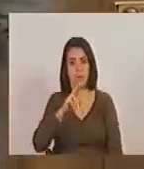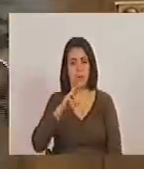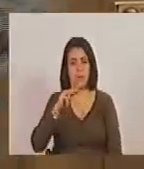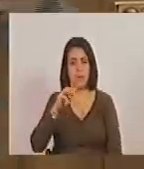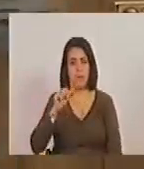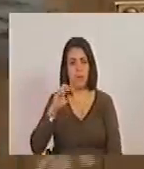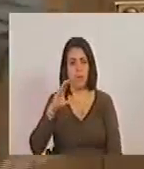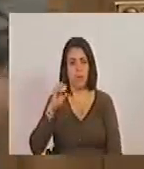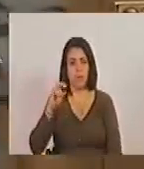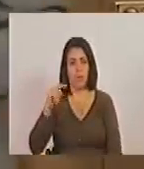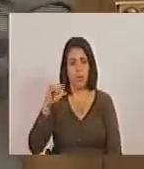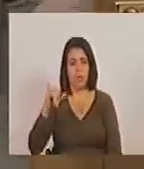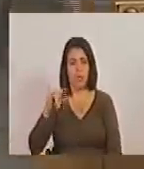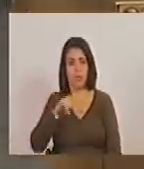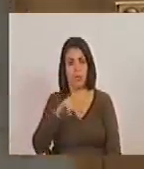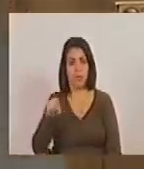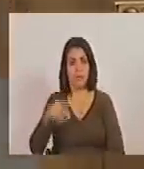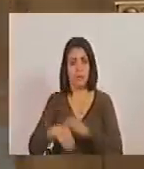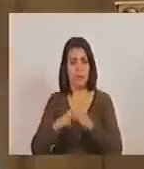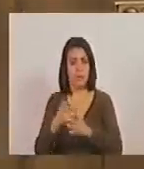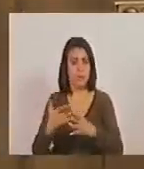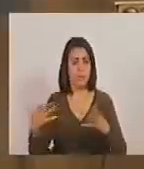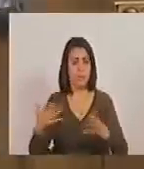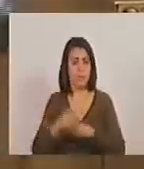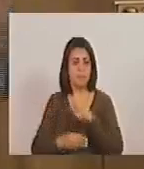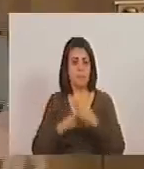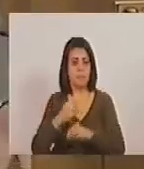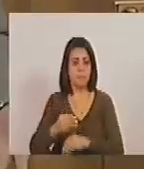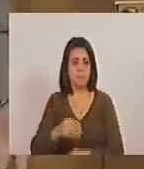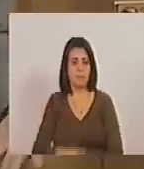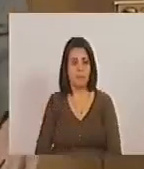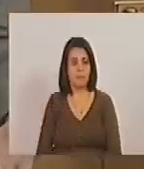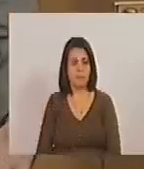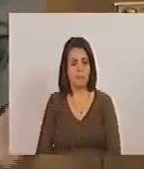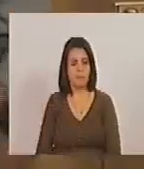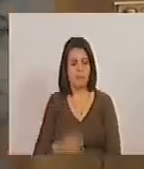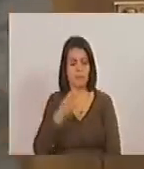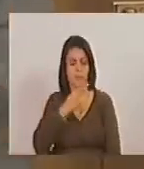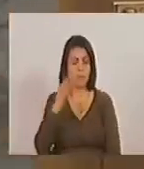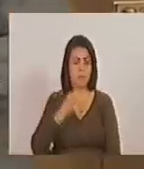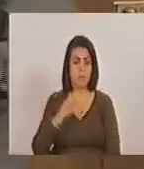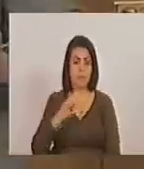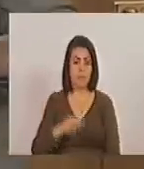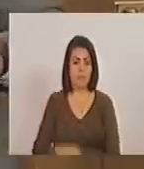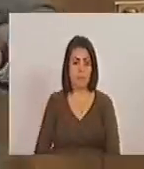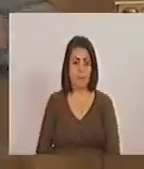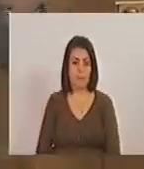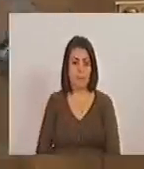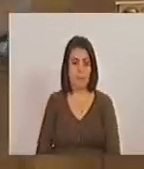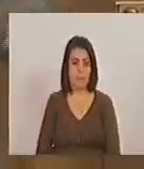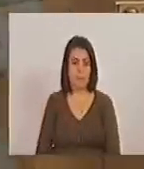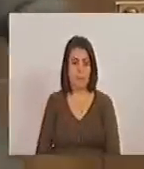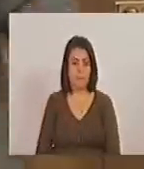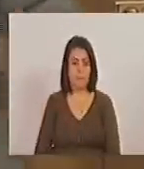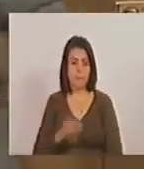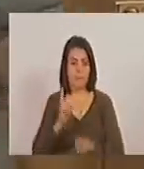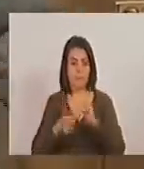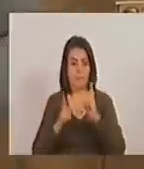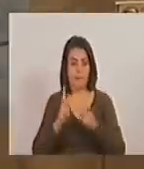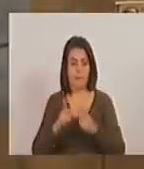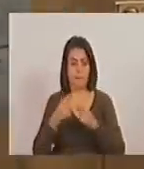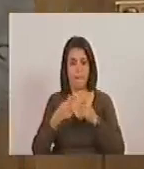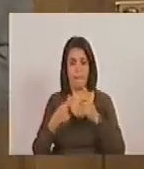un muchacho que ella y Rafael Elino criaron, que era de origen, creo que de alguna